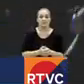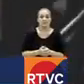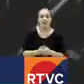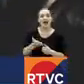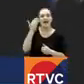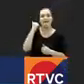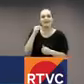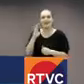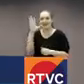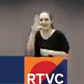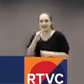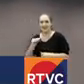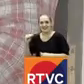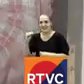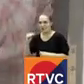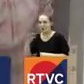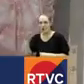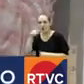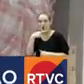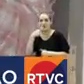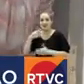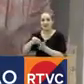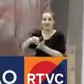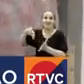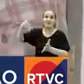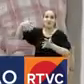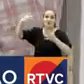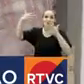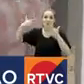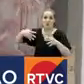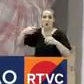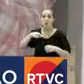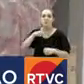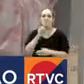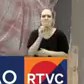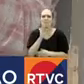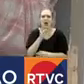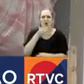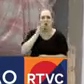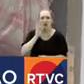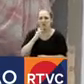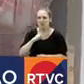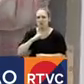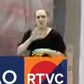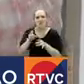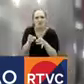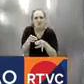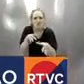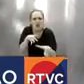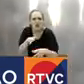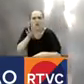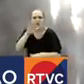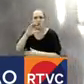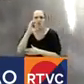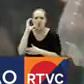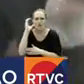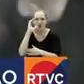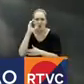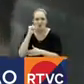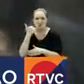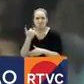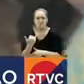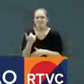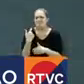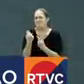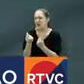Quindío pequeño, rico y poderoso, tenía banco cafetero, tenía flota mercante gran colombiana, sostenía tanto la